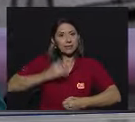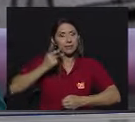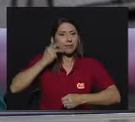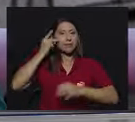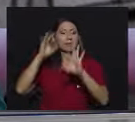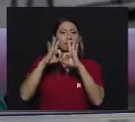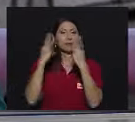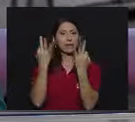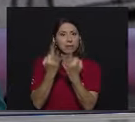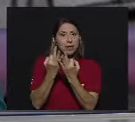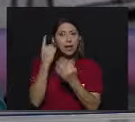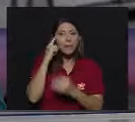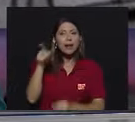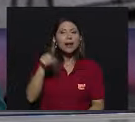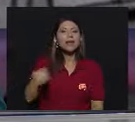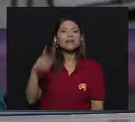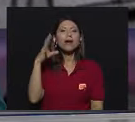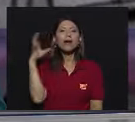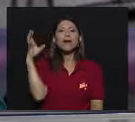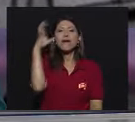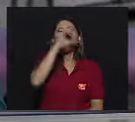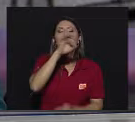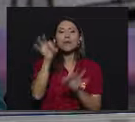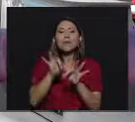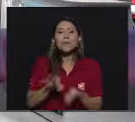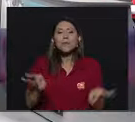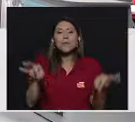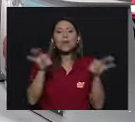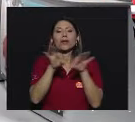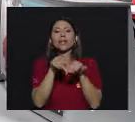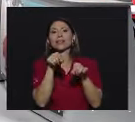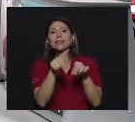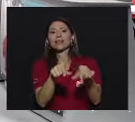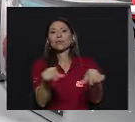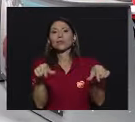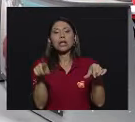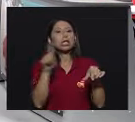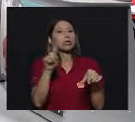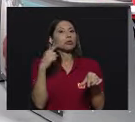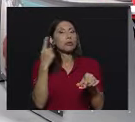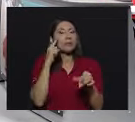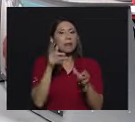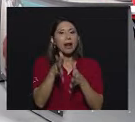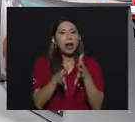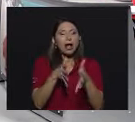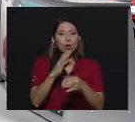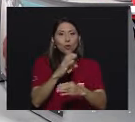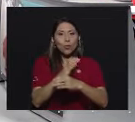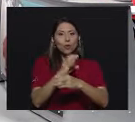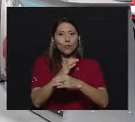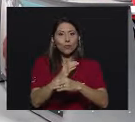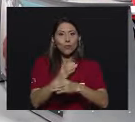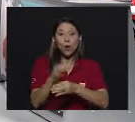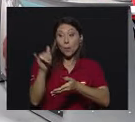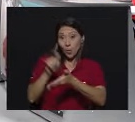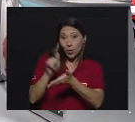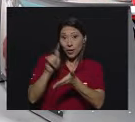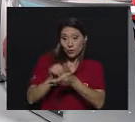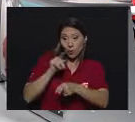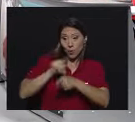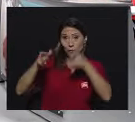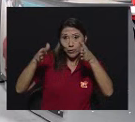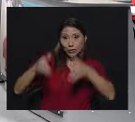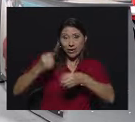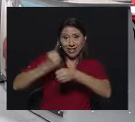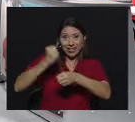familia para que realmente valoren la importancia que tienen esos espacios más allá de un espacio de cuidado. Por eso la profesional que trabaja